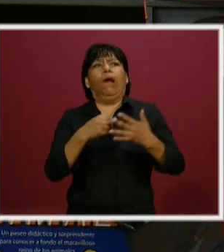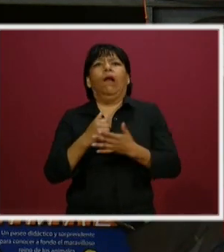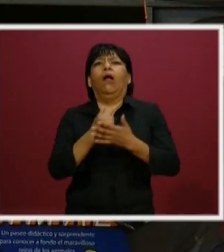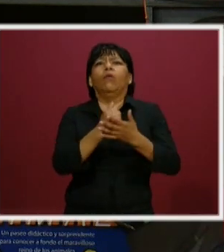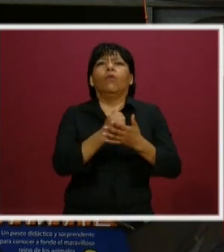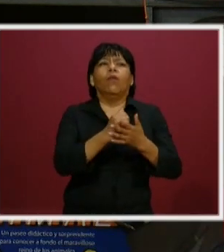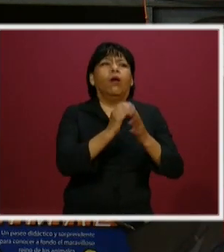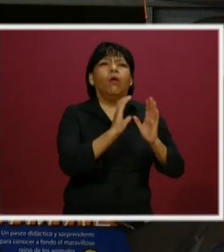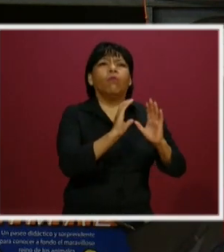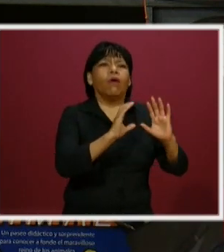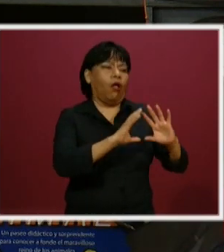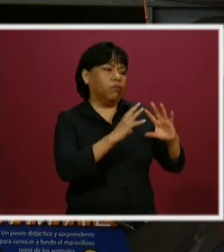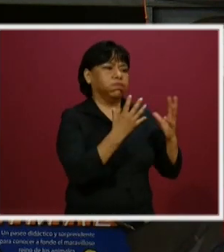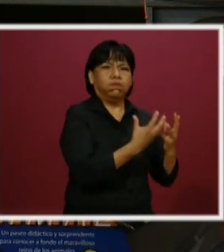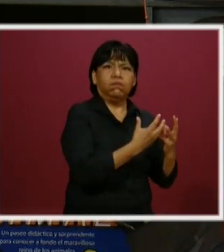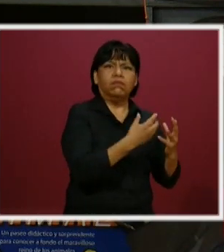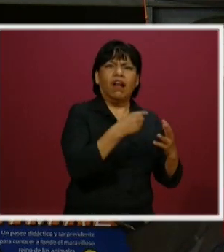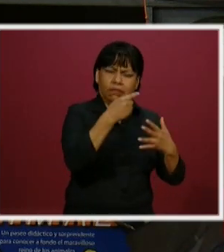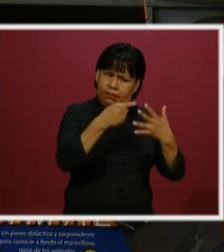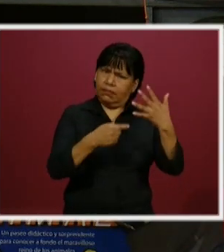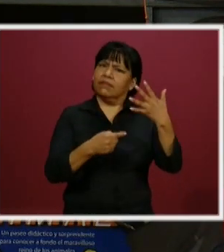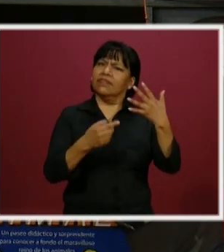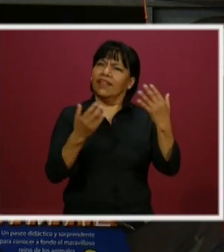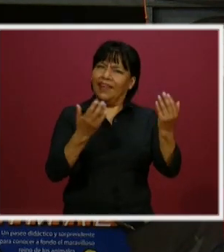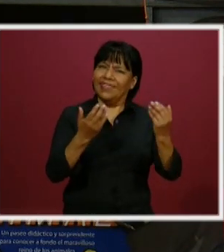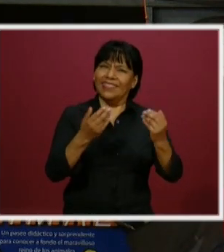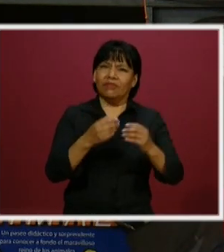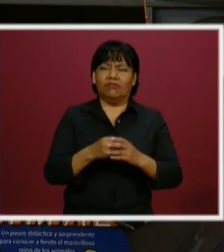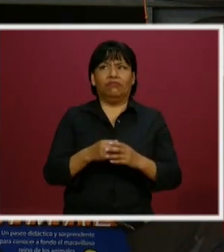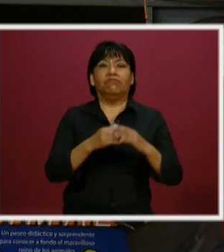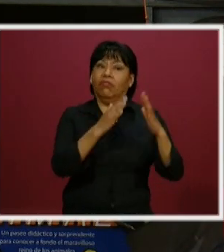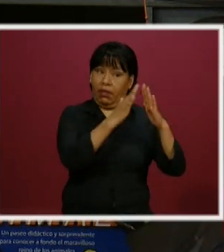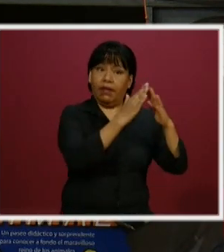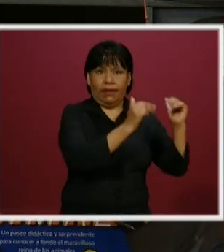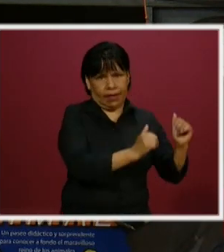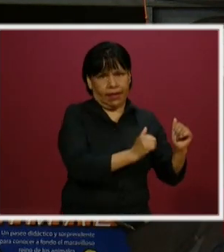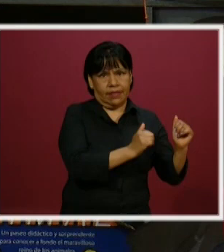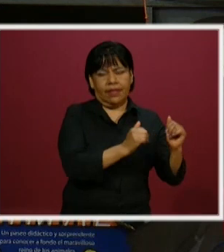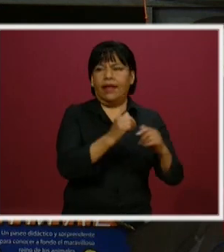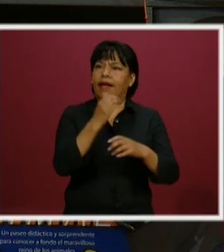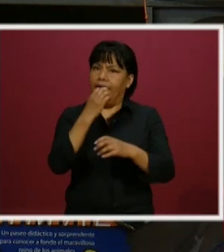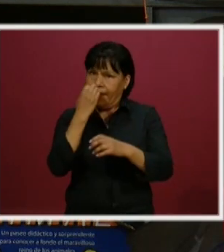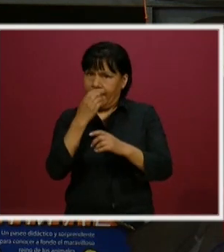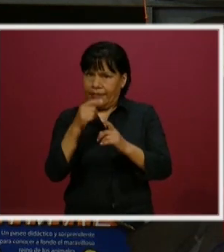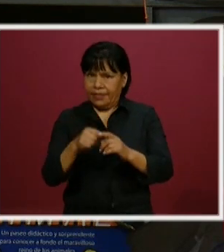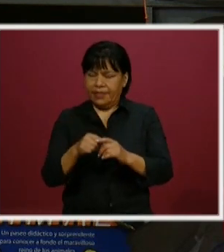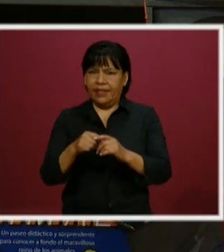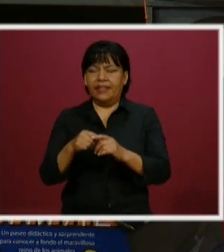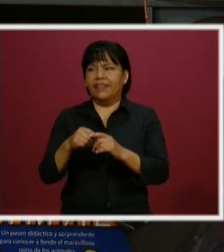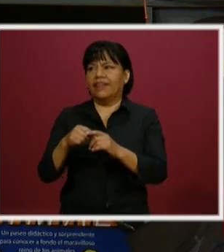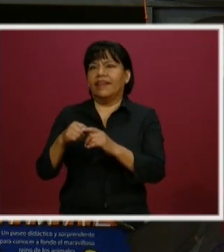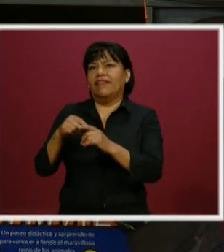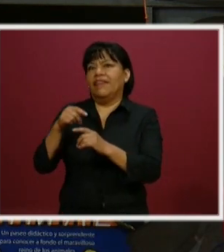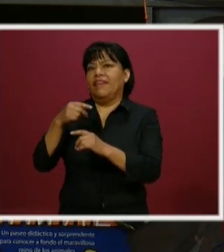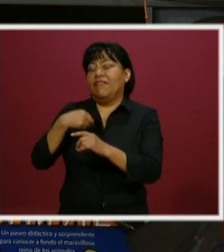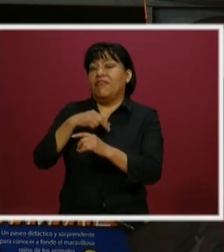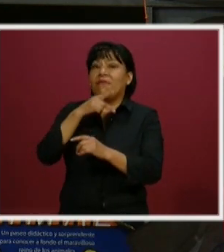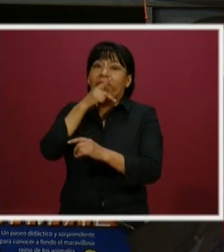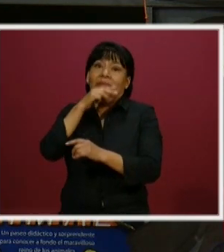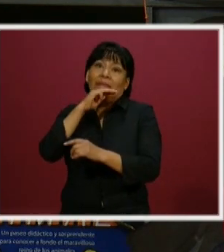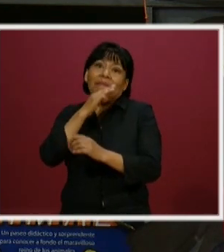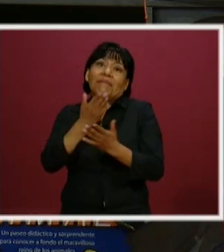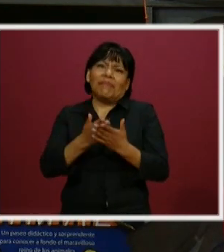ambiente esas acciones las aplicamos en casa en la escuela y con nuestros papás